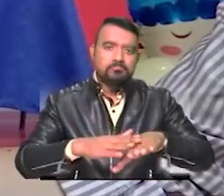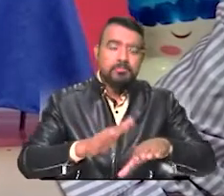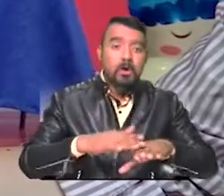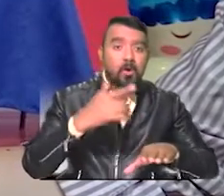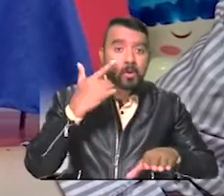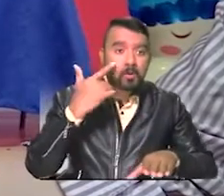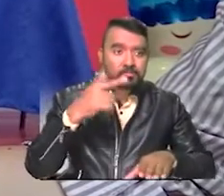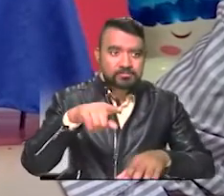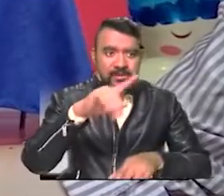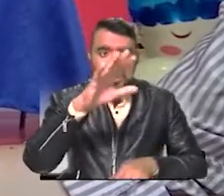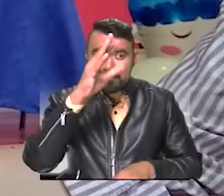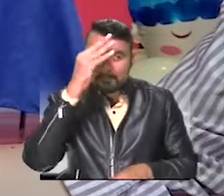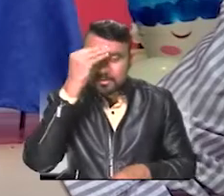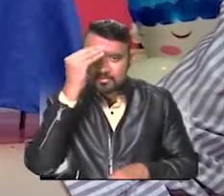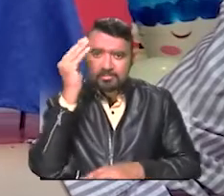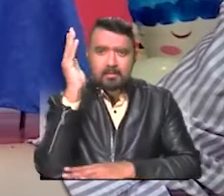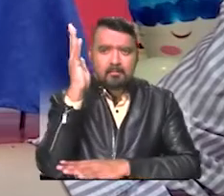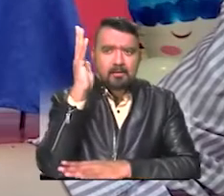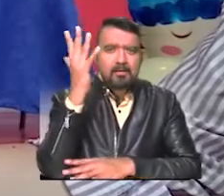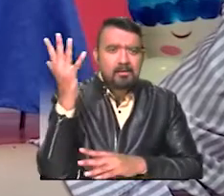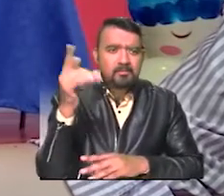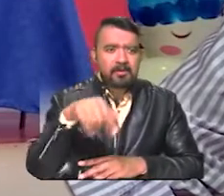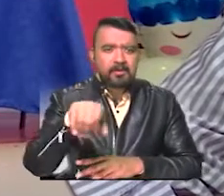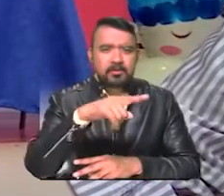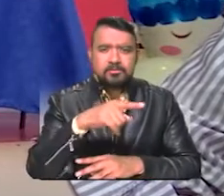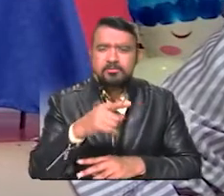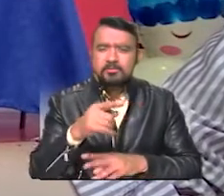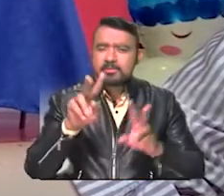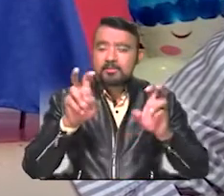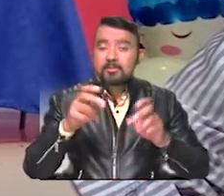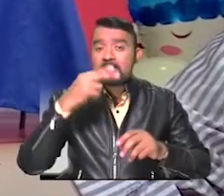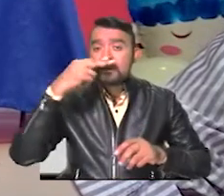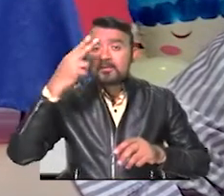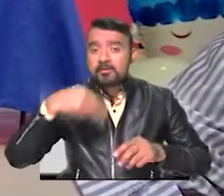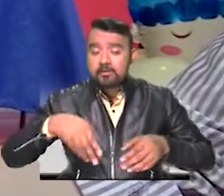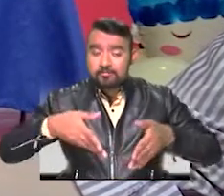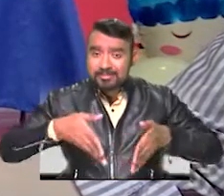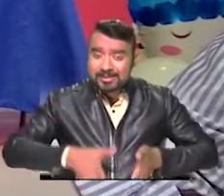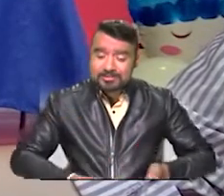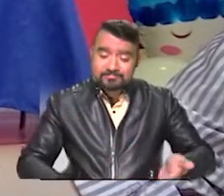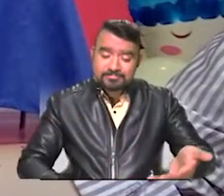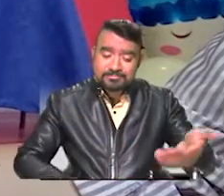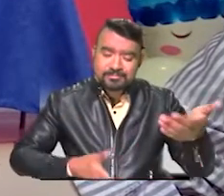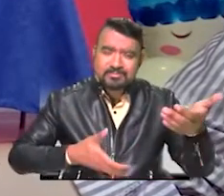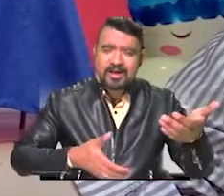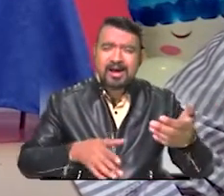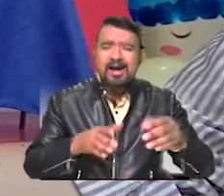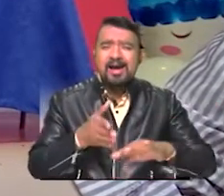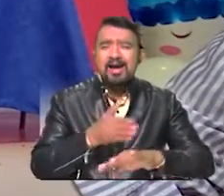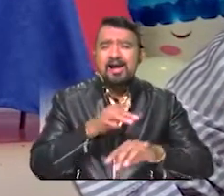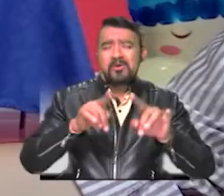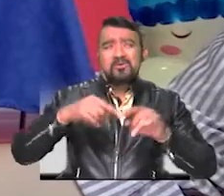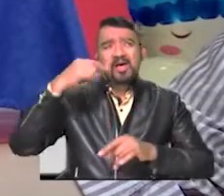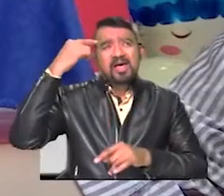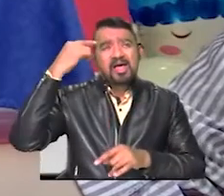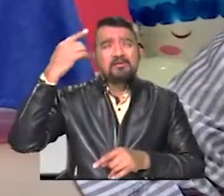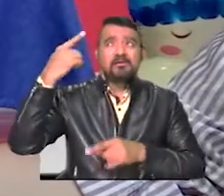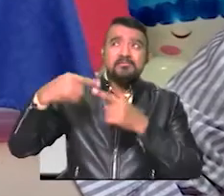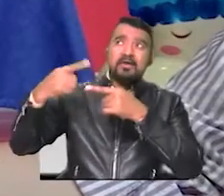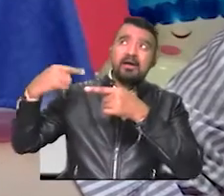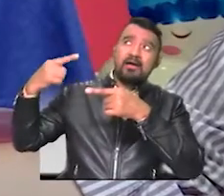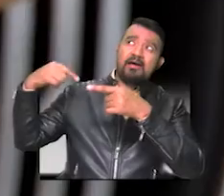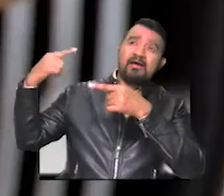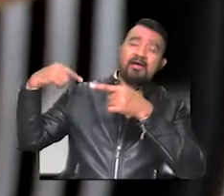que ellas puedan cambiar muchísimos paradigmas que venimos teniendo desde nuestros